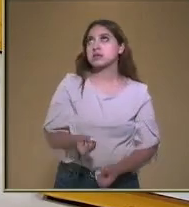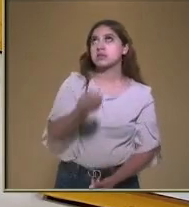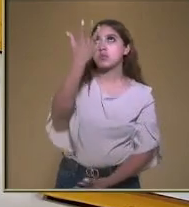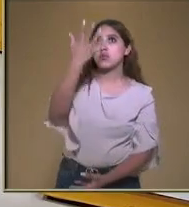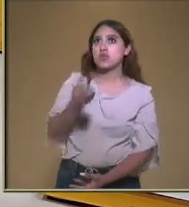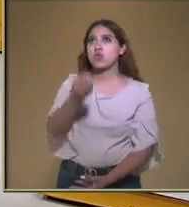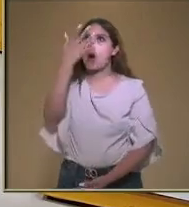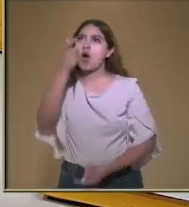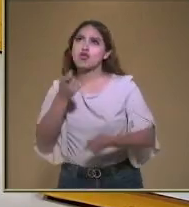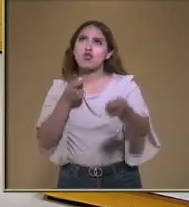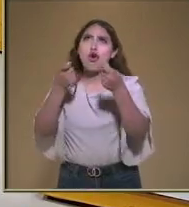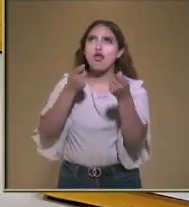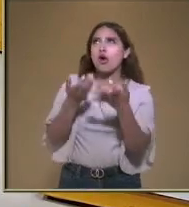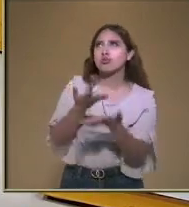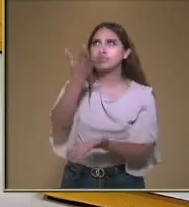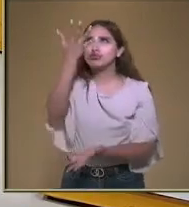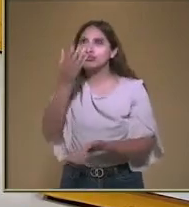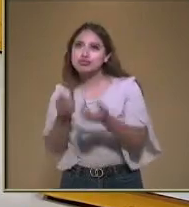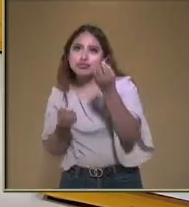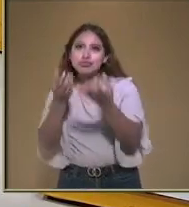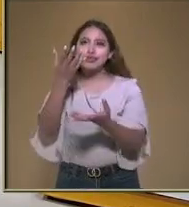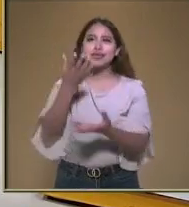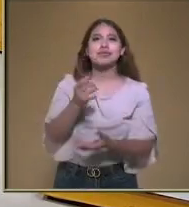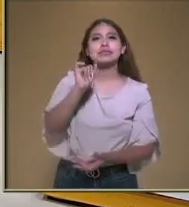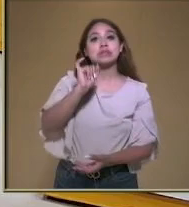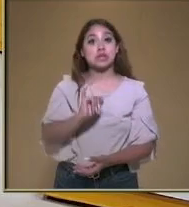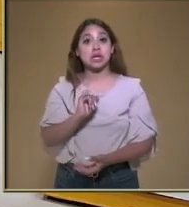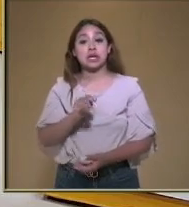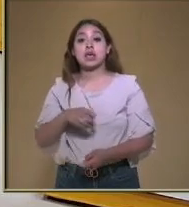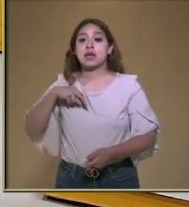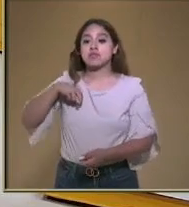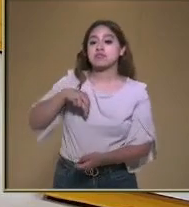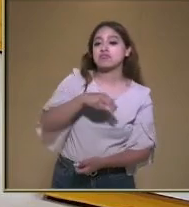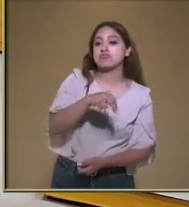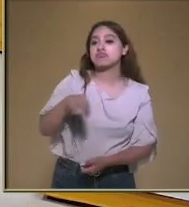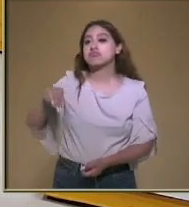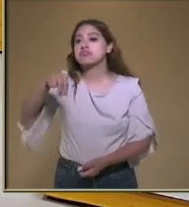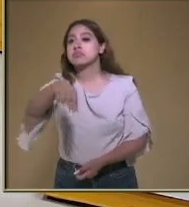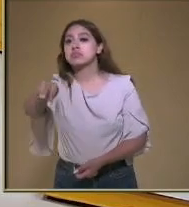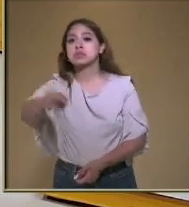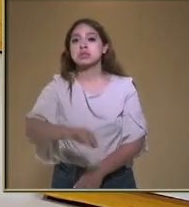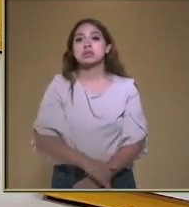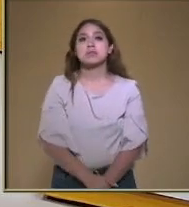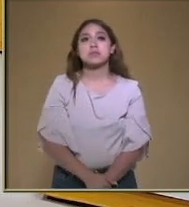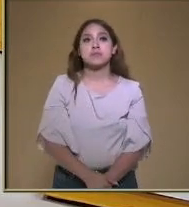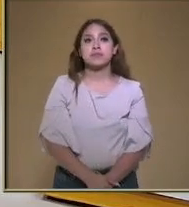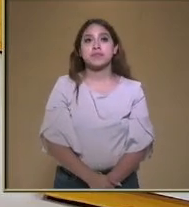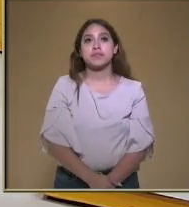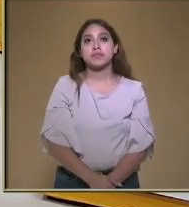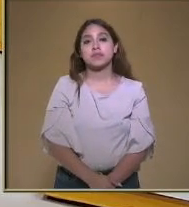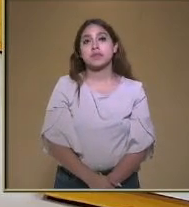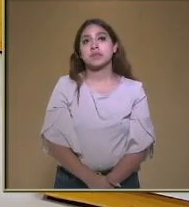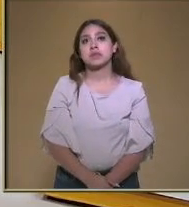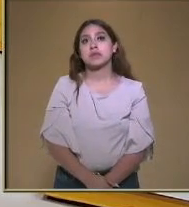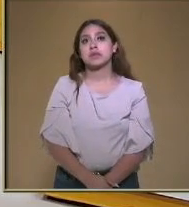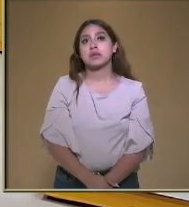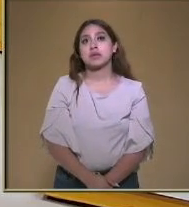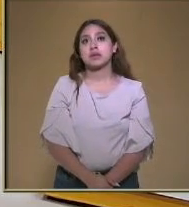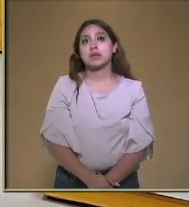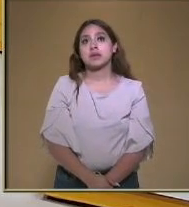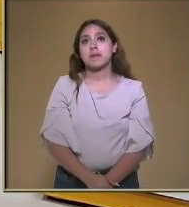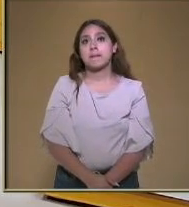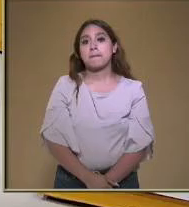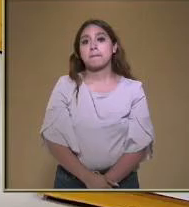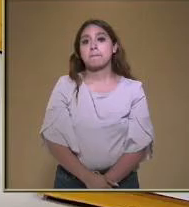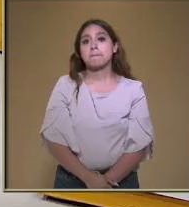controlando y manipulando el objeto. ¿Cierto? Claro que sí, profe, claro. Y aquí es donde incide directamente, profe, dice manejar